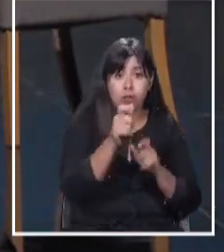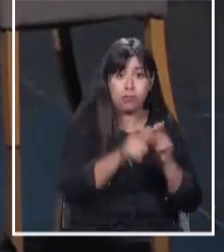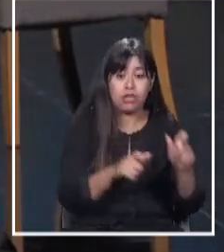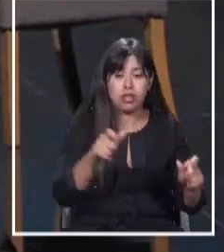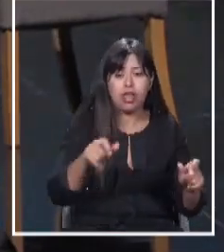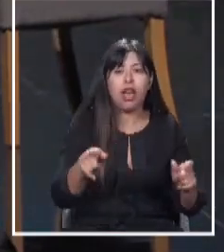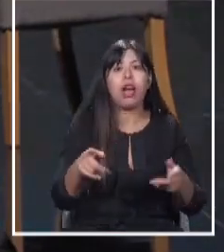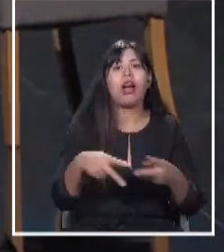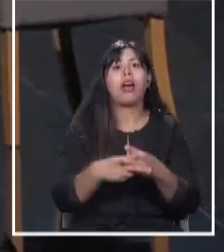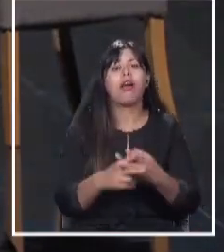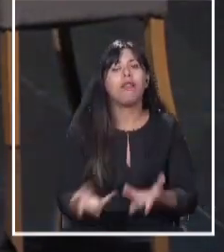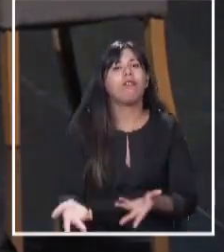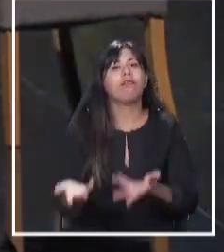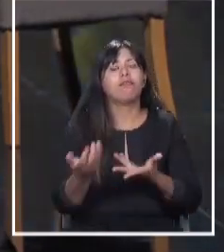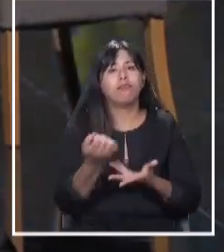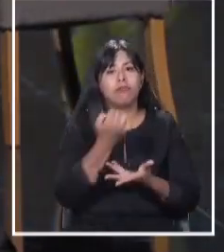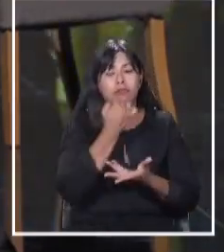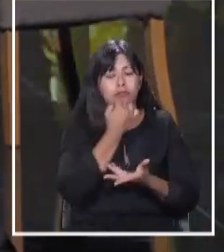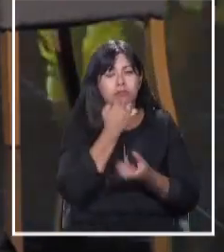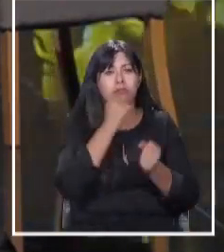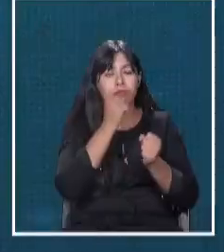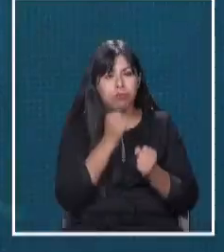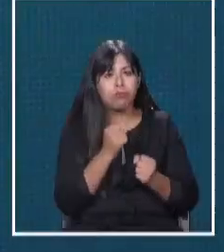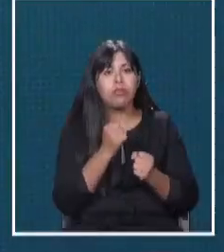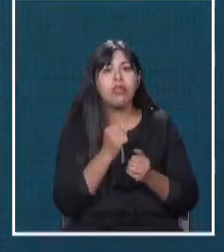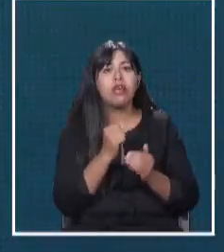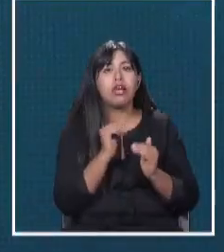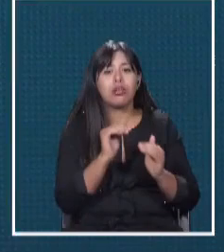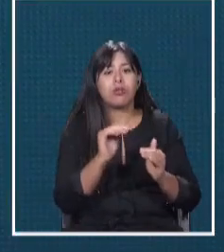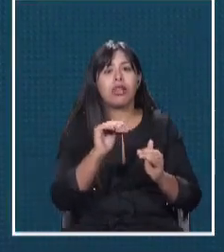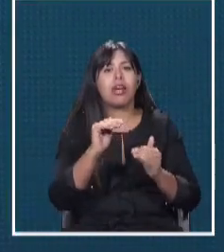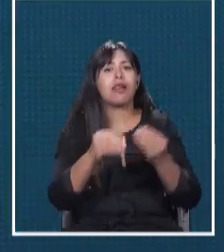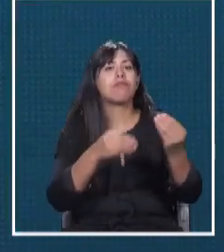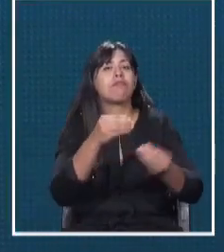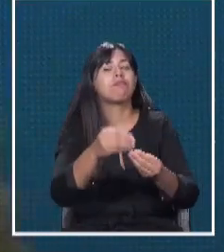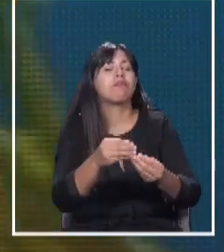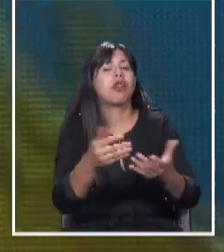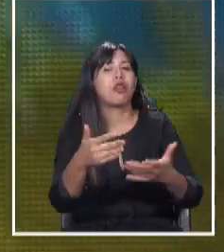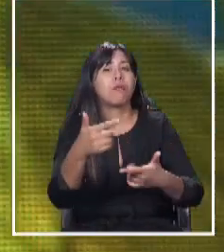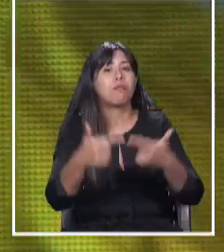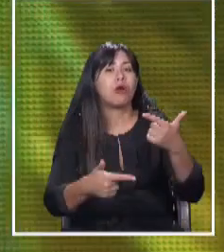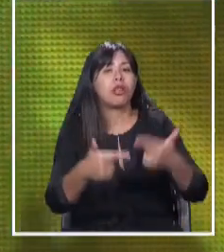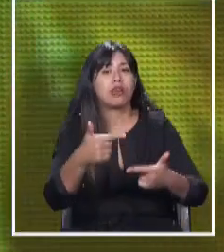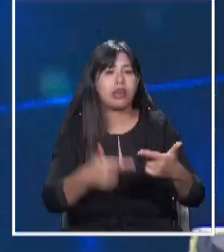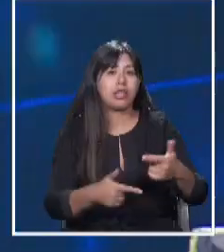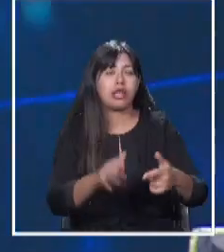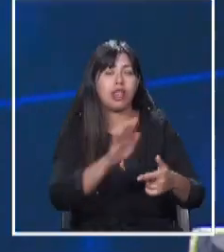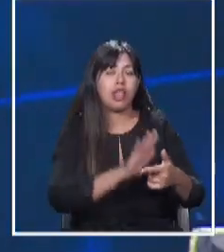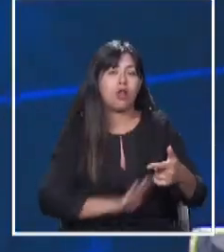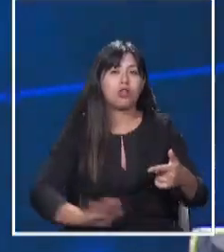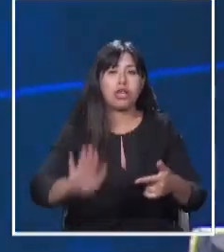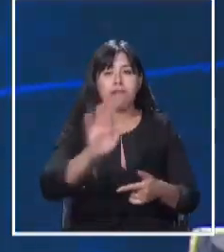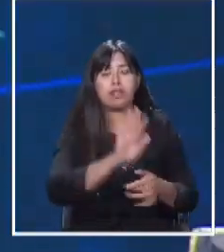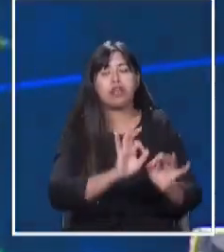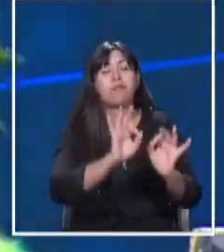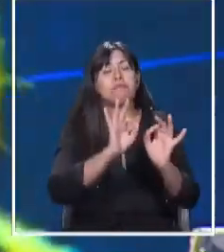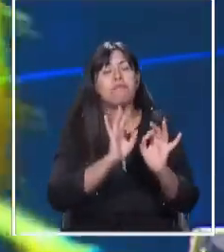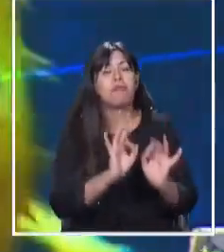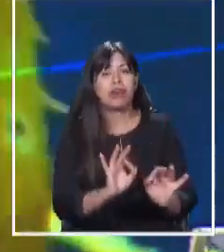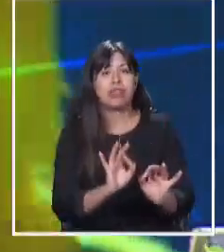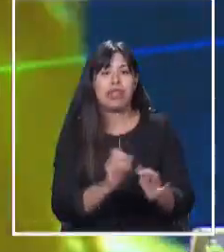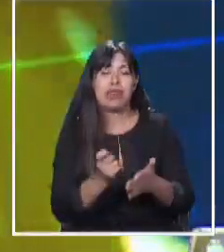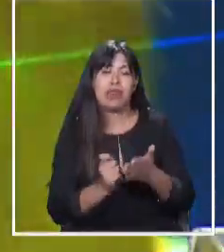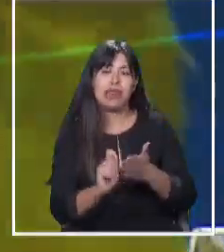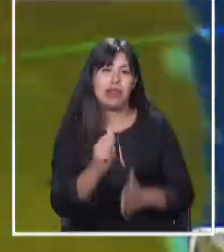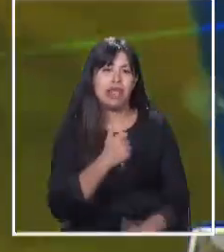tengan herramientas efectivas que avancen a políticas de una conservación mucho más efectiva. Gracias, Sonia.